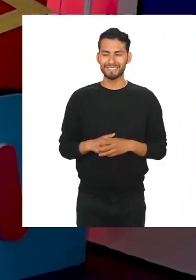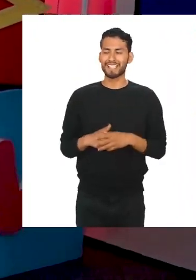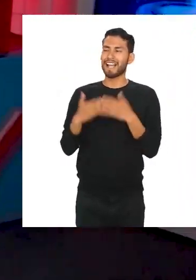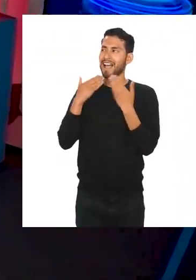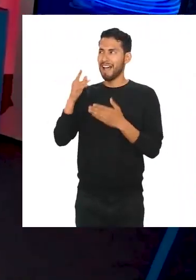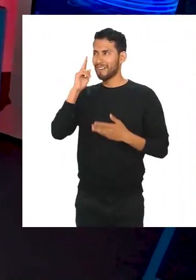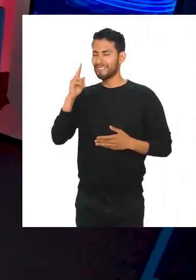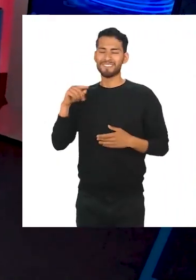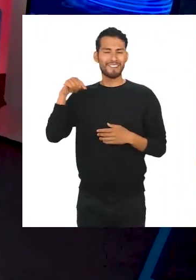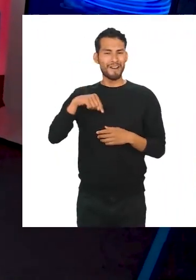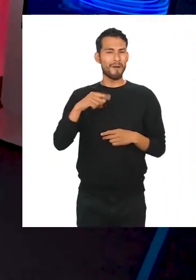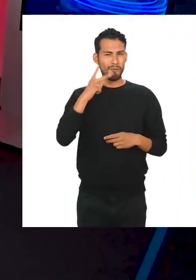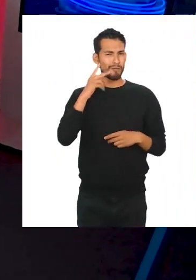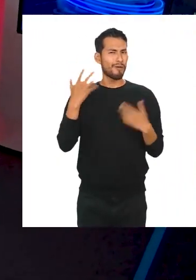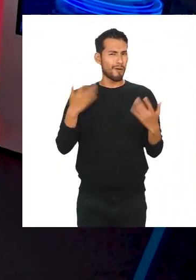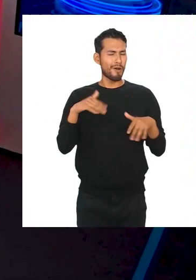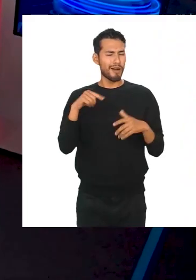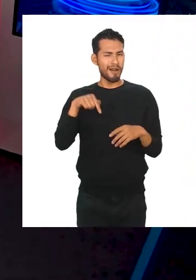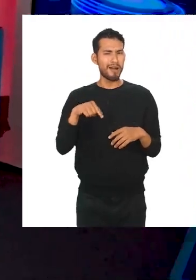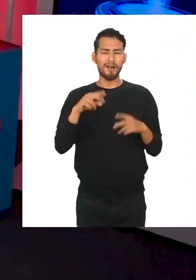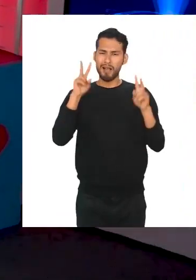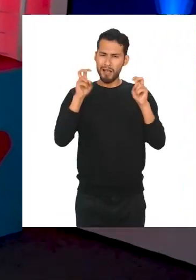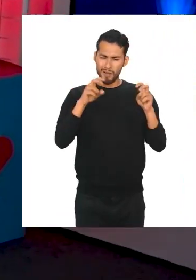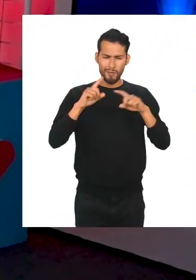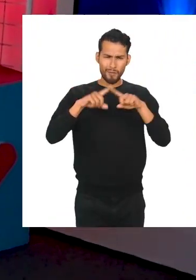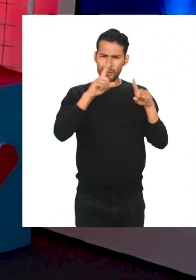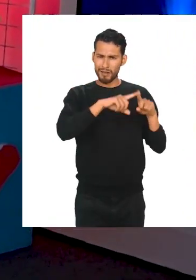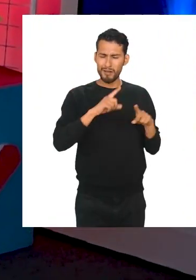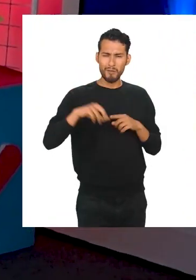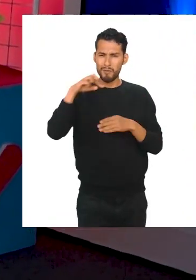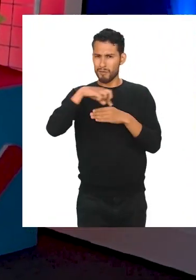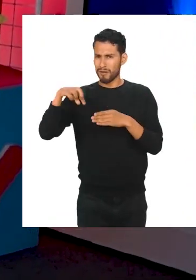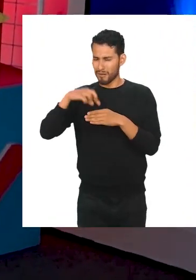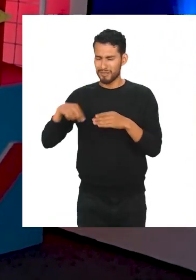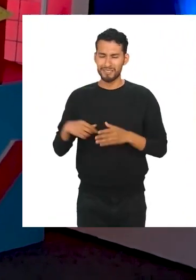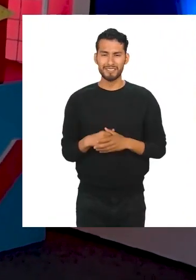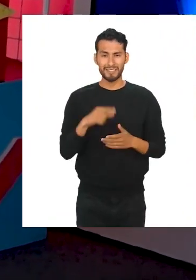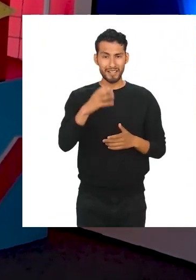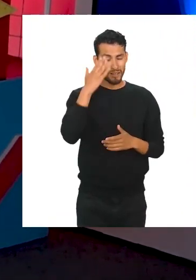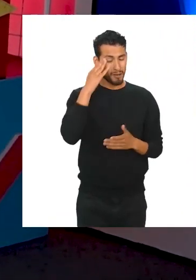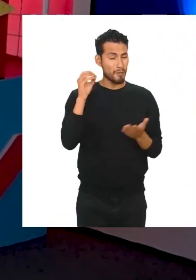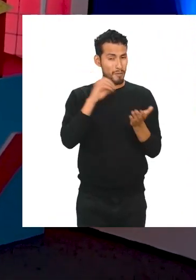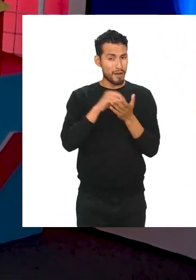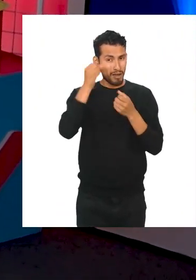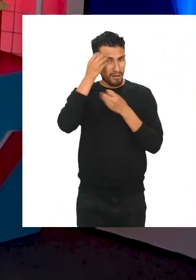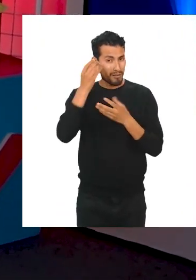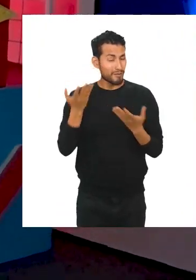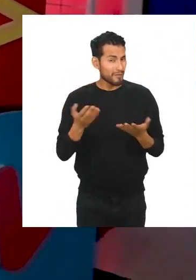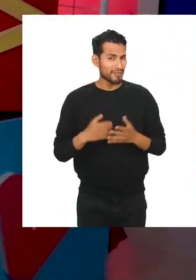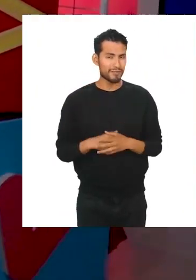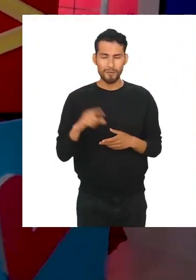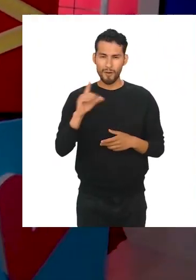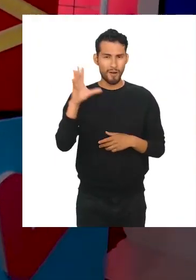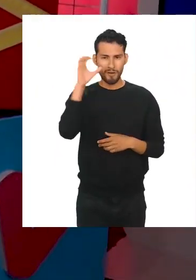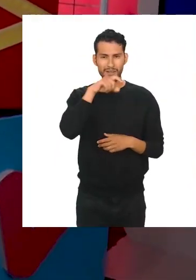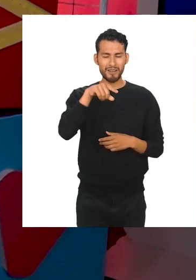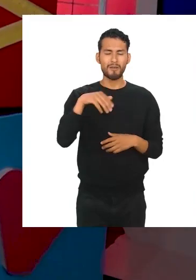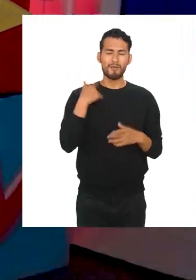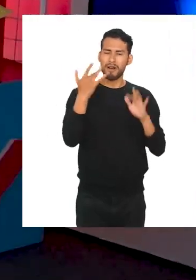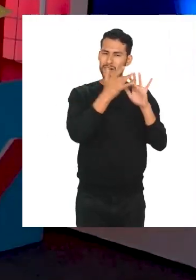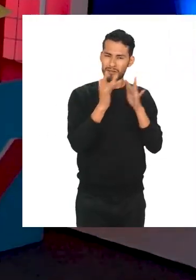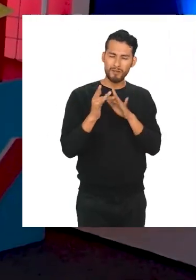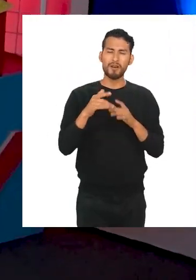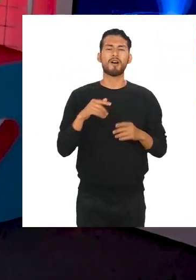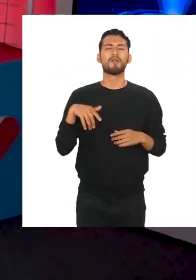profe. Hoy hemos visto la utilidad de este tema en distintos campos profesionales. Y si quieren saber datos más interesantes, no se olviden de seguirnos